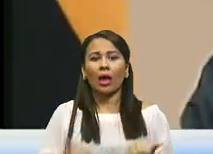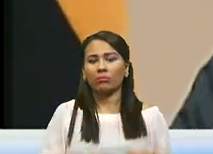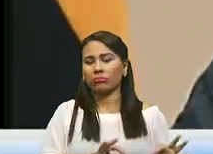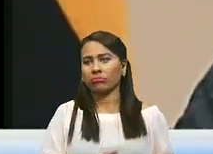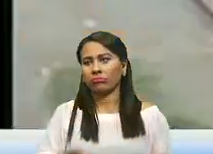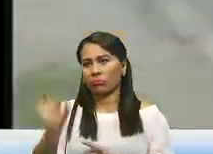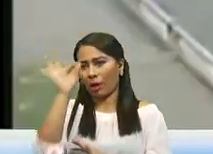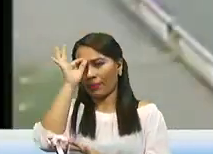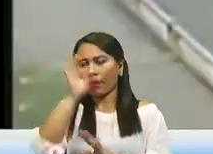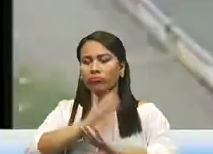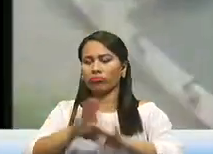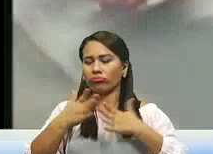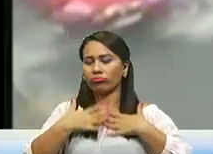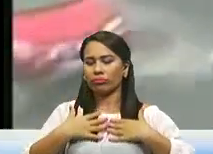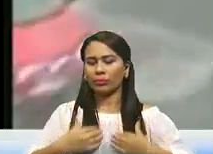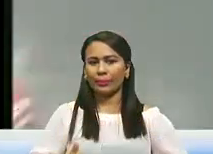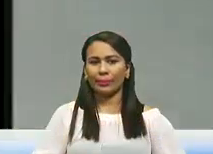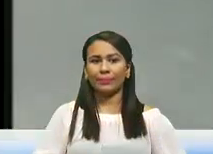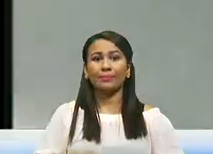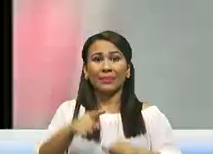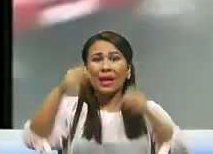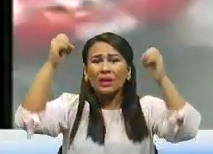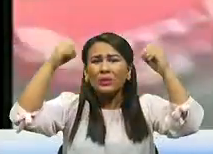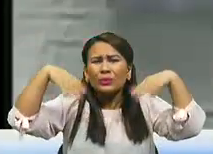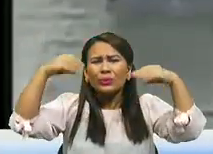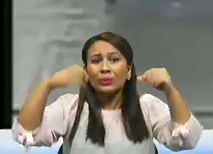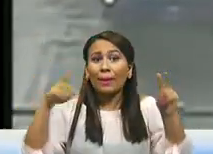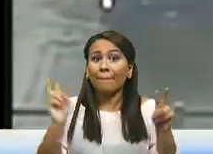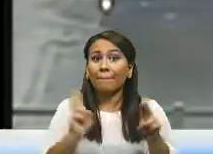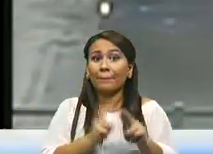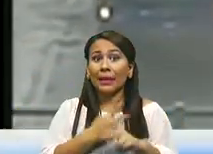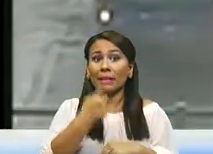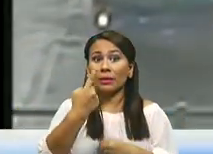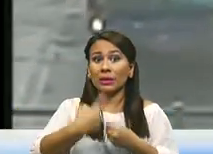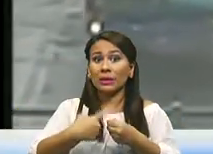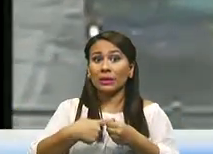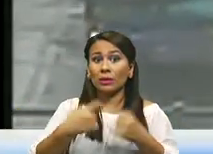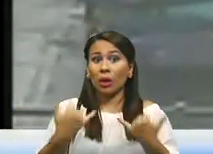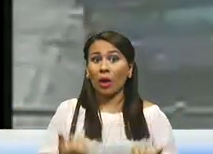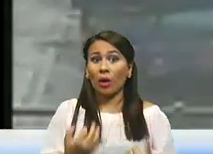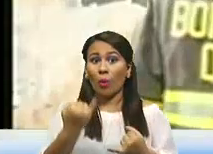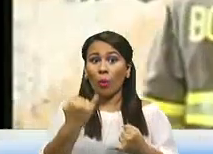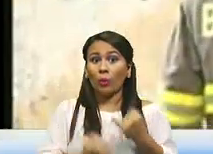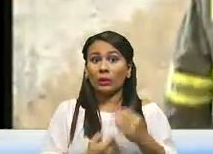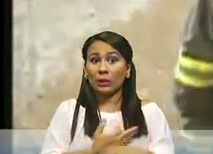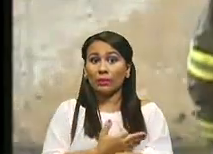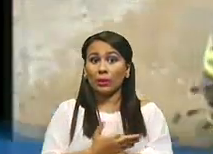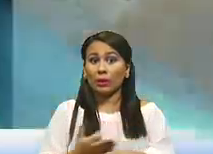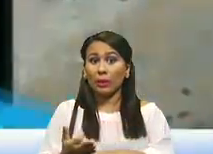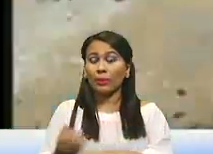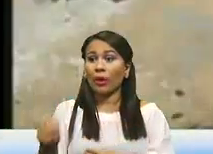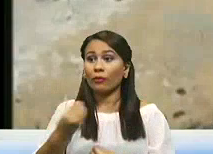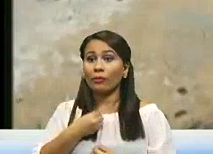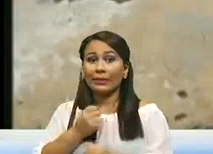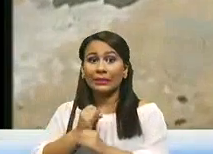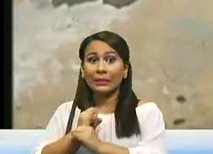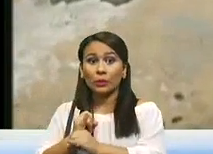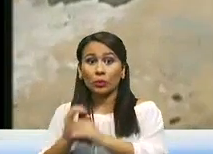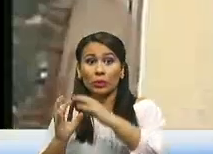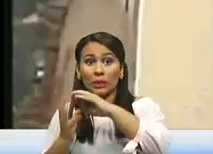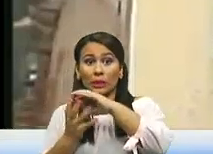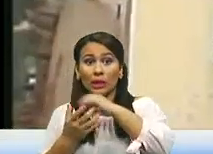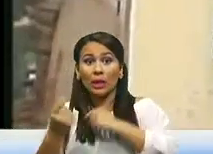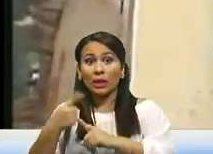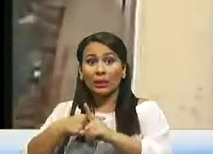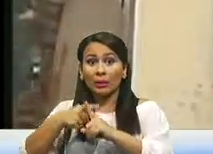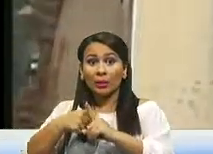encuentra estable. Esta fue la precipitación más fuerte de lluvia registrada en la capital en los últimos tiempos y según el INAMI continuarán las tormentas en